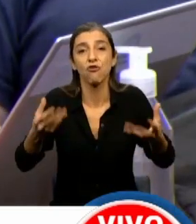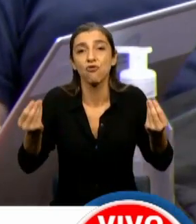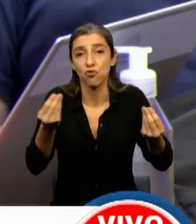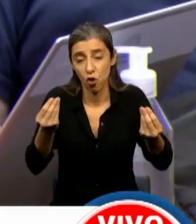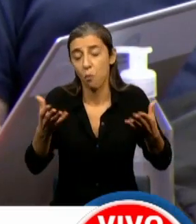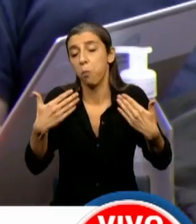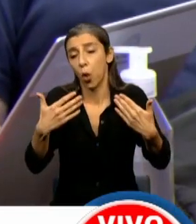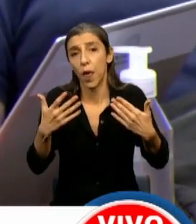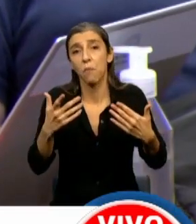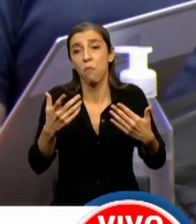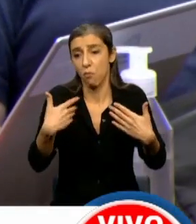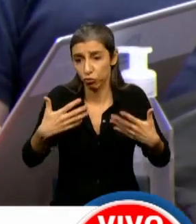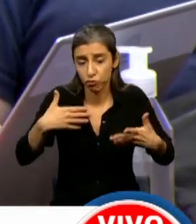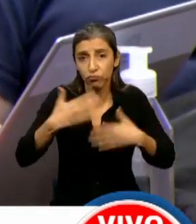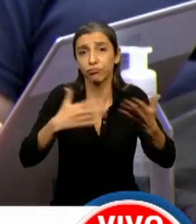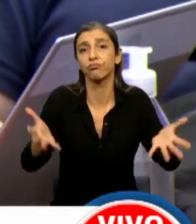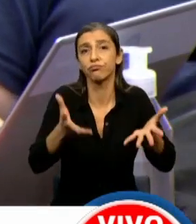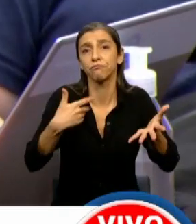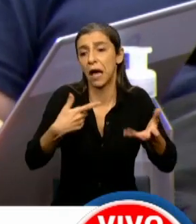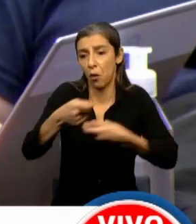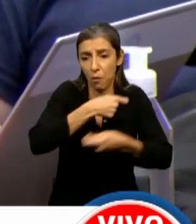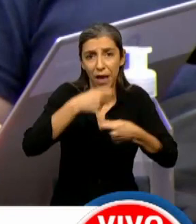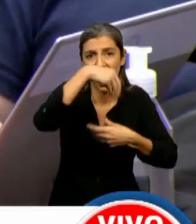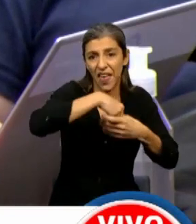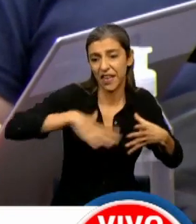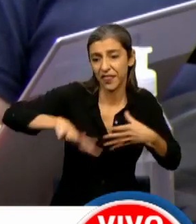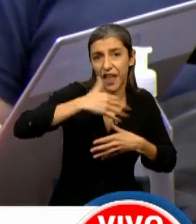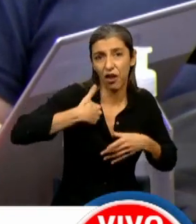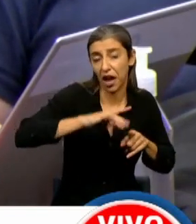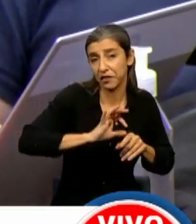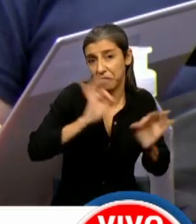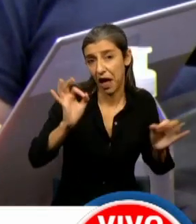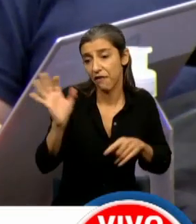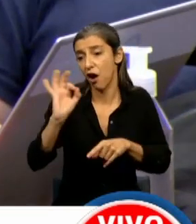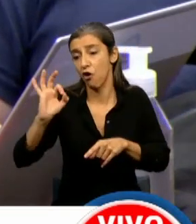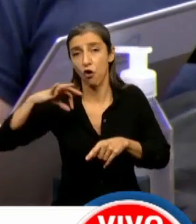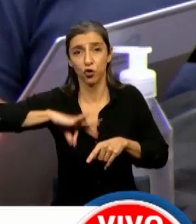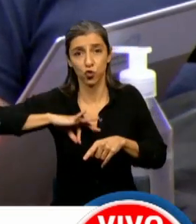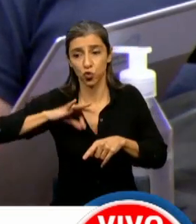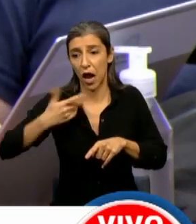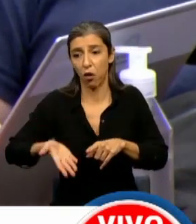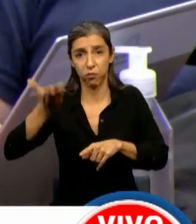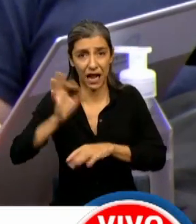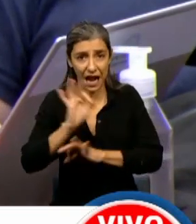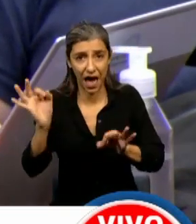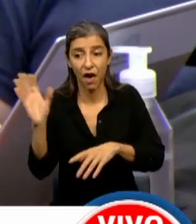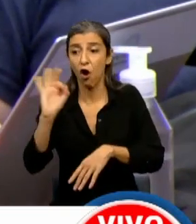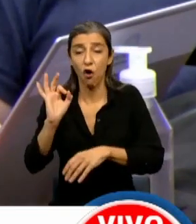fortalecer el mercado interno, se puede crecer sin mejorar los salarios, se puede crecer incluso sin generar empleo.